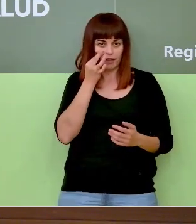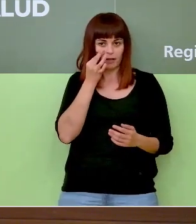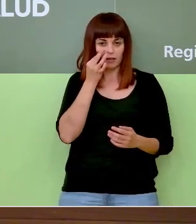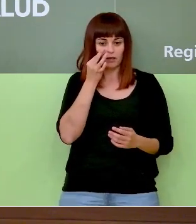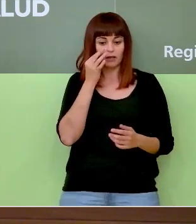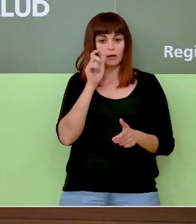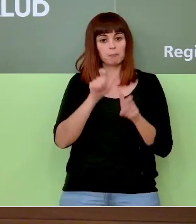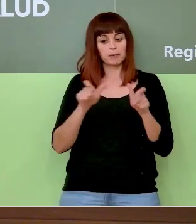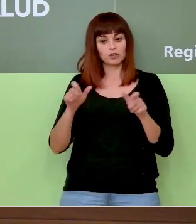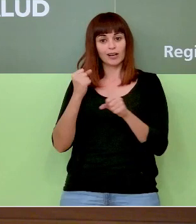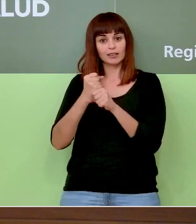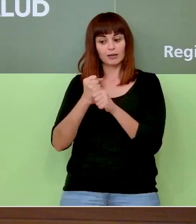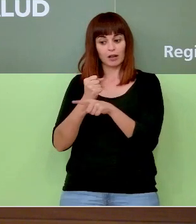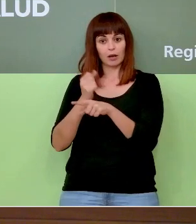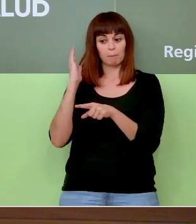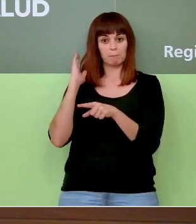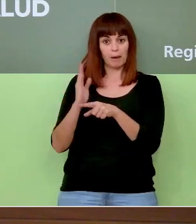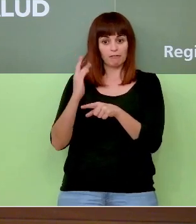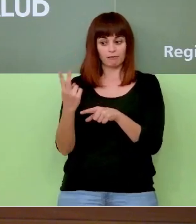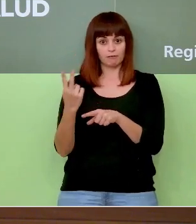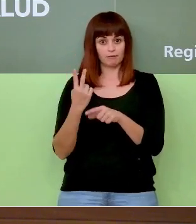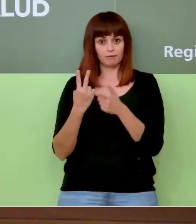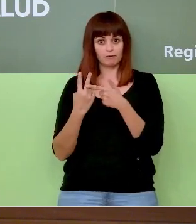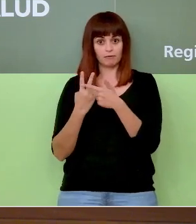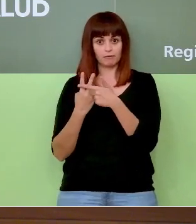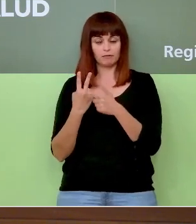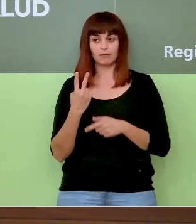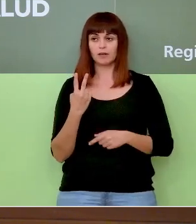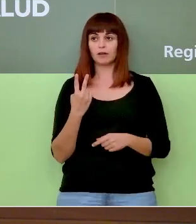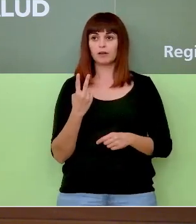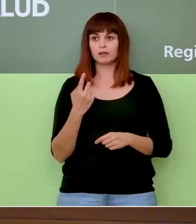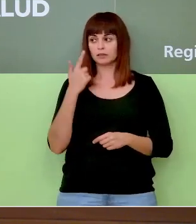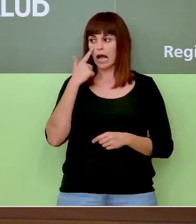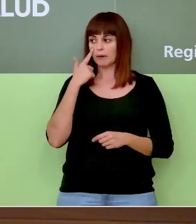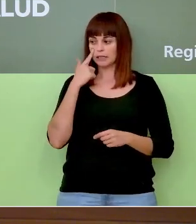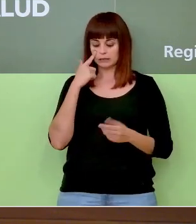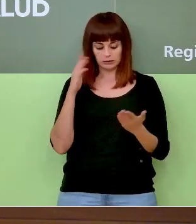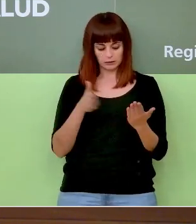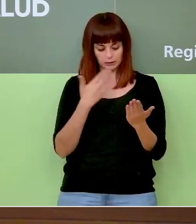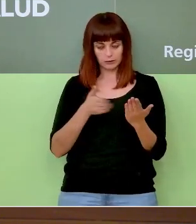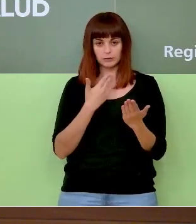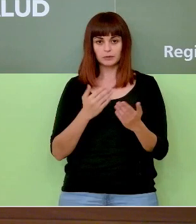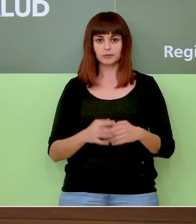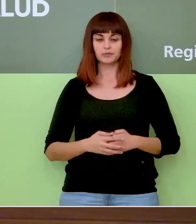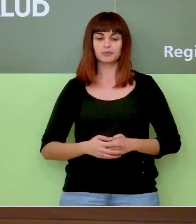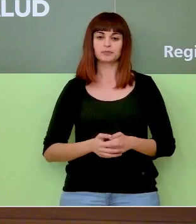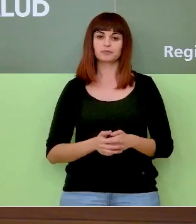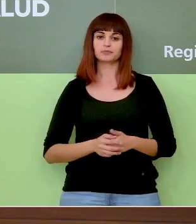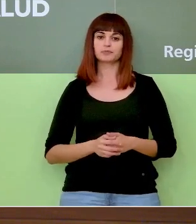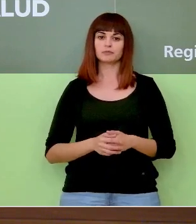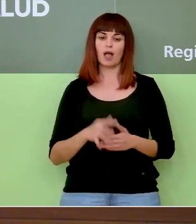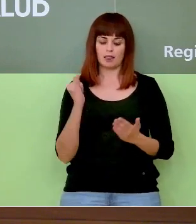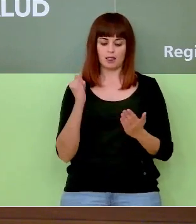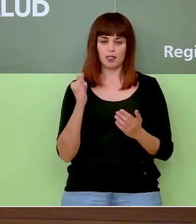los trabajadores afectados, un segundo te lo puedo decir, a ver si lo tenemos aquí. No tengo yo